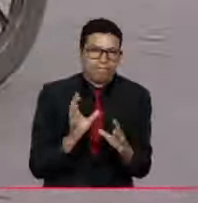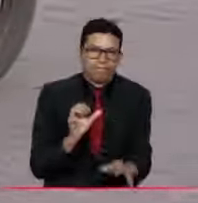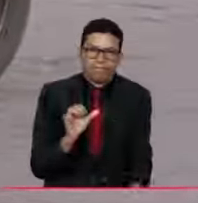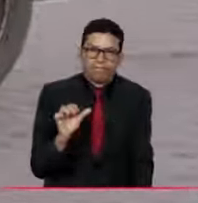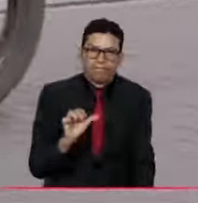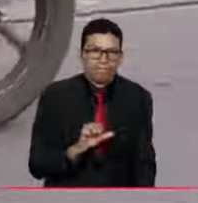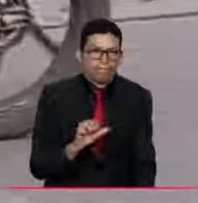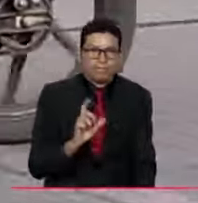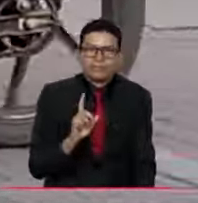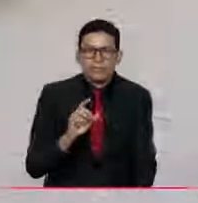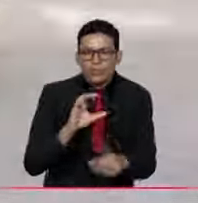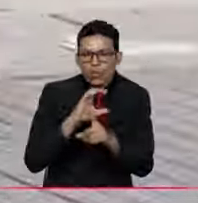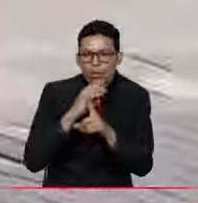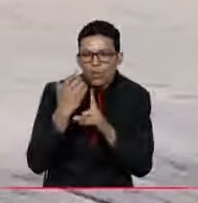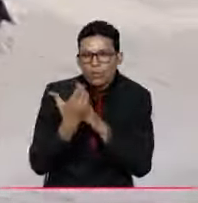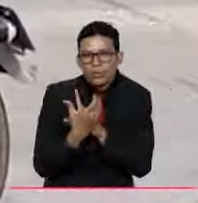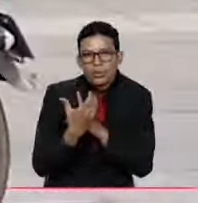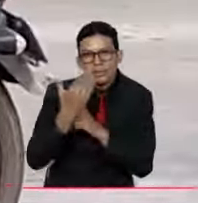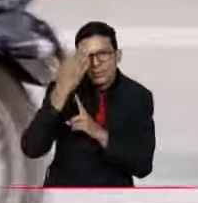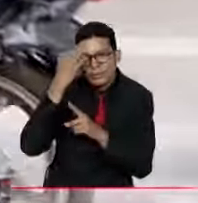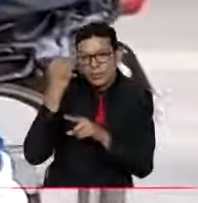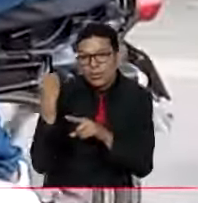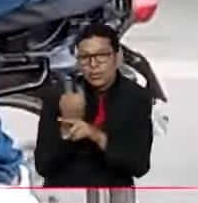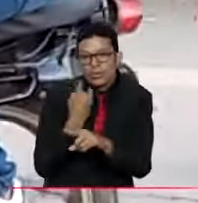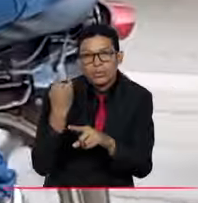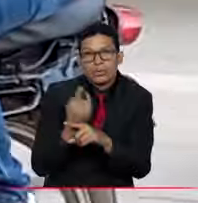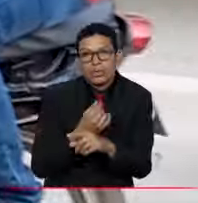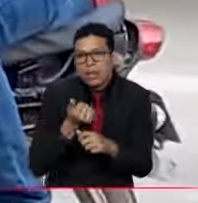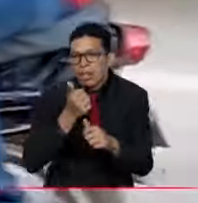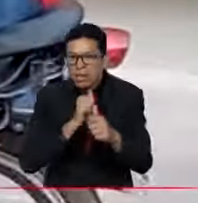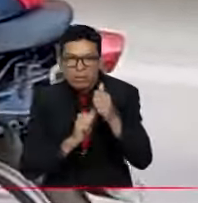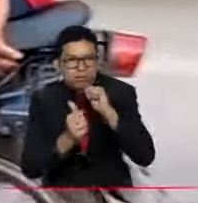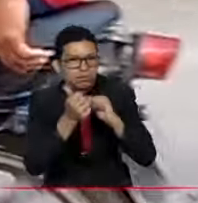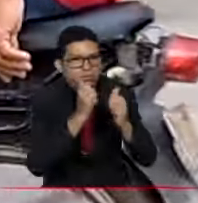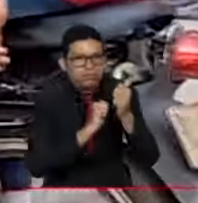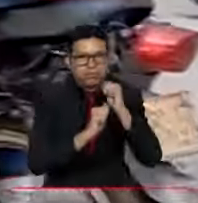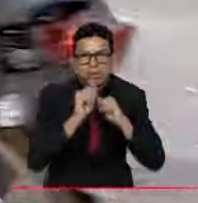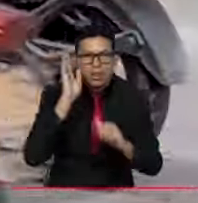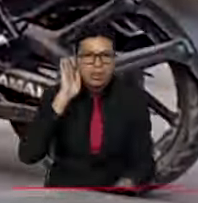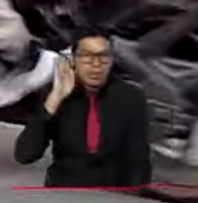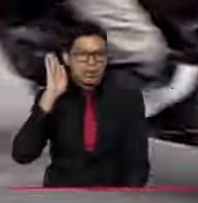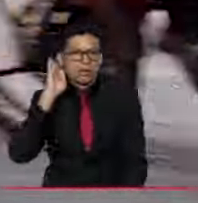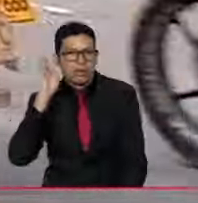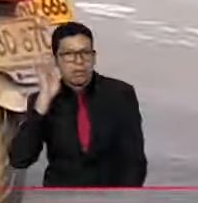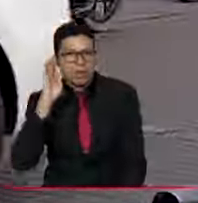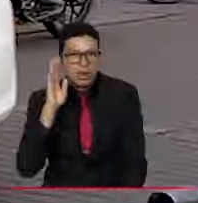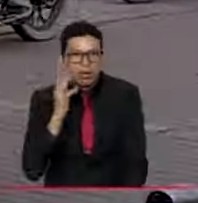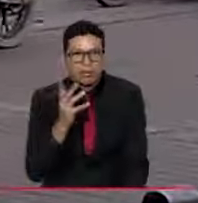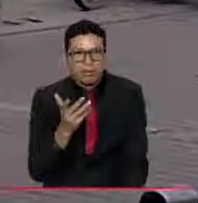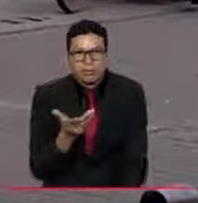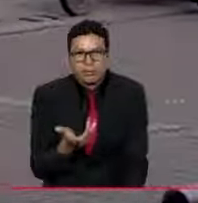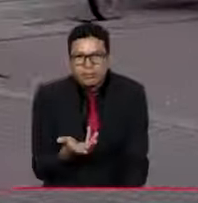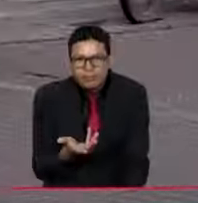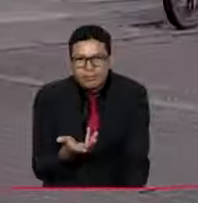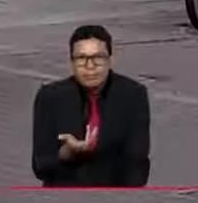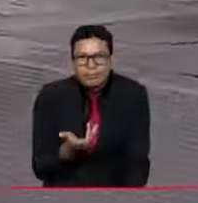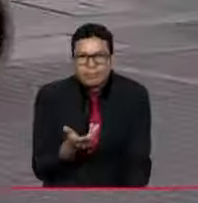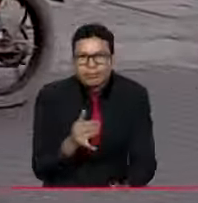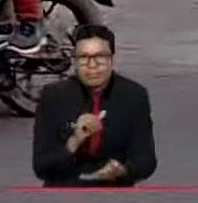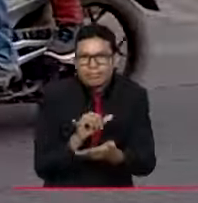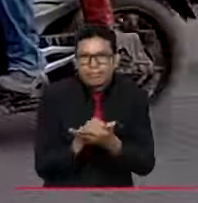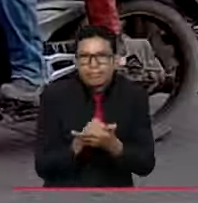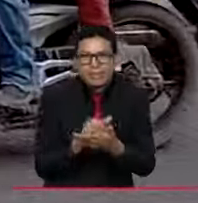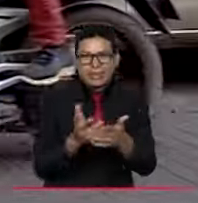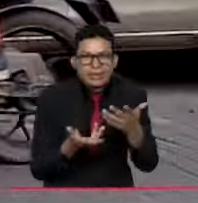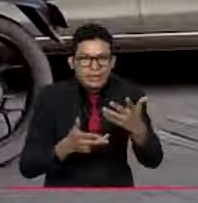convertido ya en una cultura donde el consumo excesivo de bebidas embriagantes pues hace que a veces